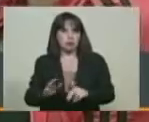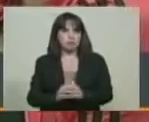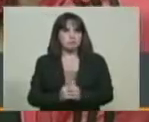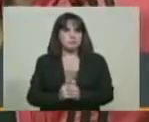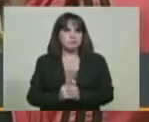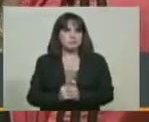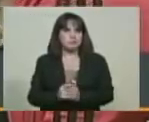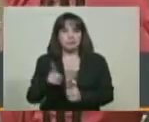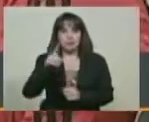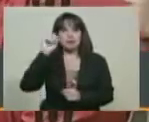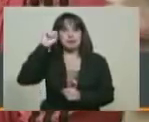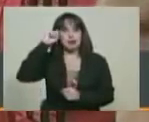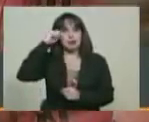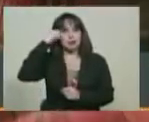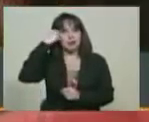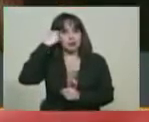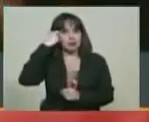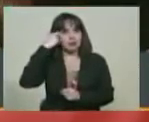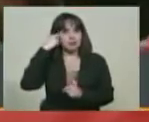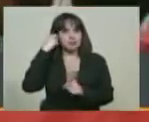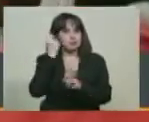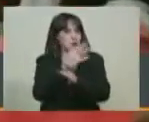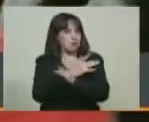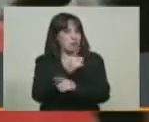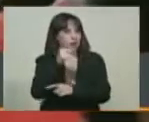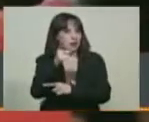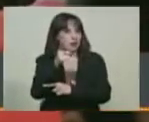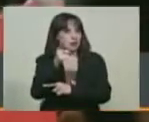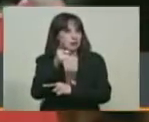Ah, ¿se acuerdan de los juegos que tenía, verdad?